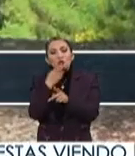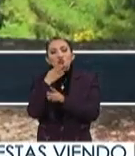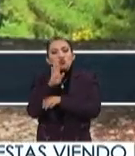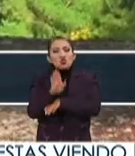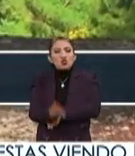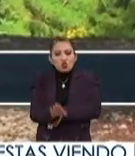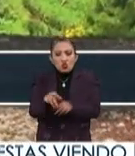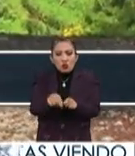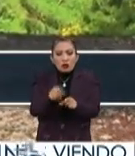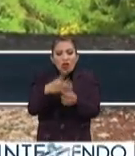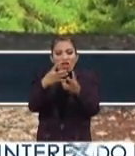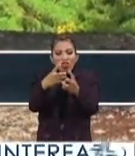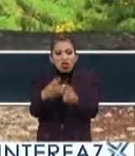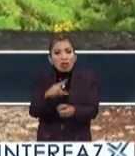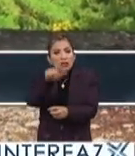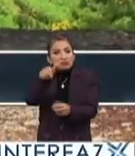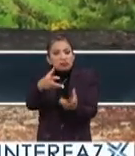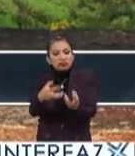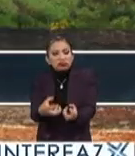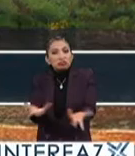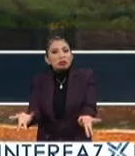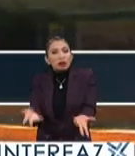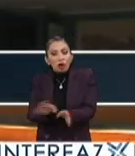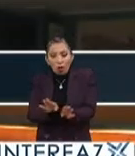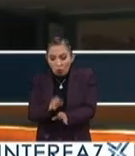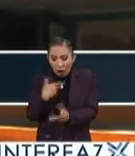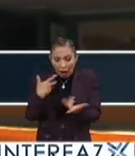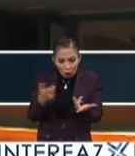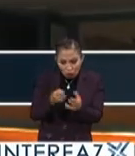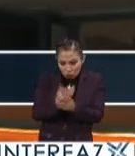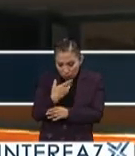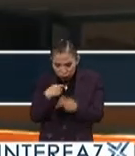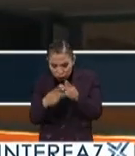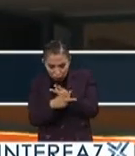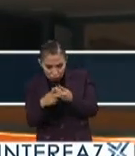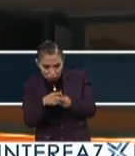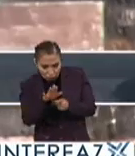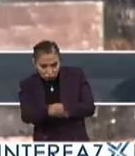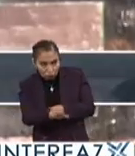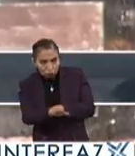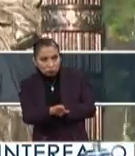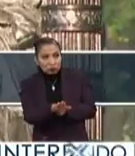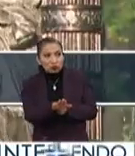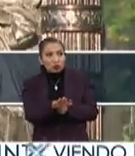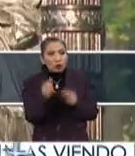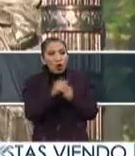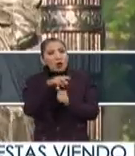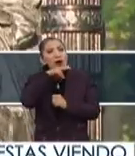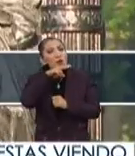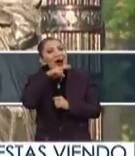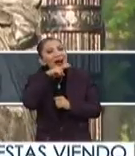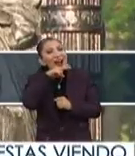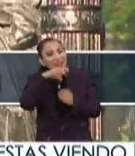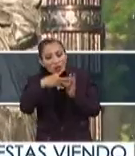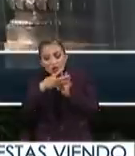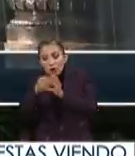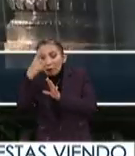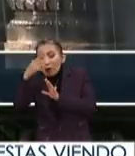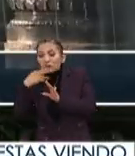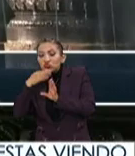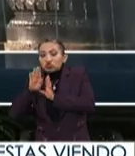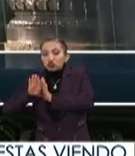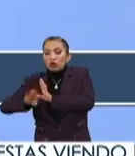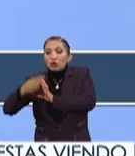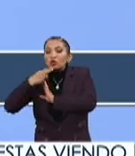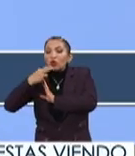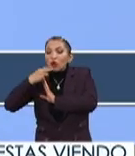y entonces yo tengo que ver de qué manera obtengo nuevos productos a base de aguacate para conservarlo